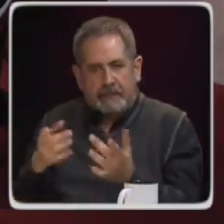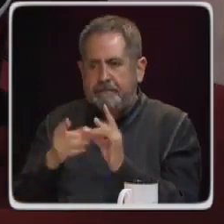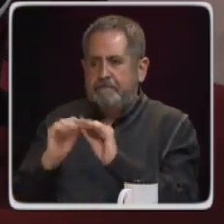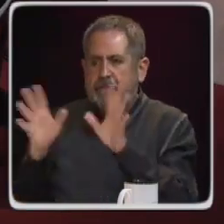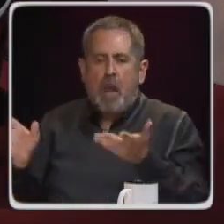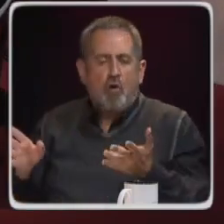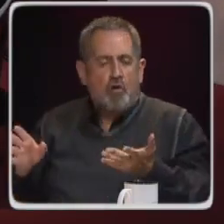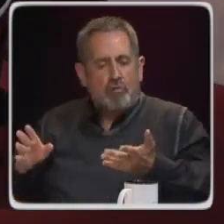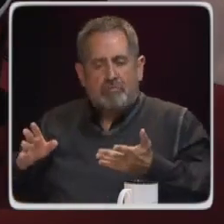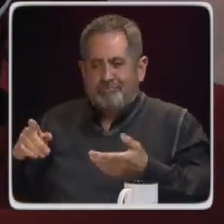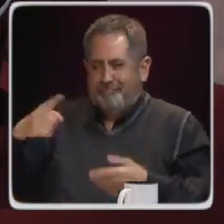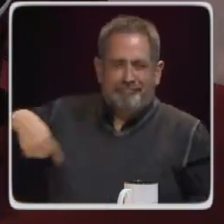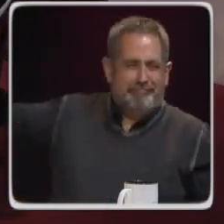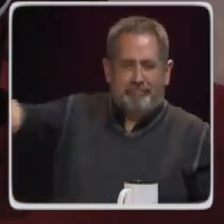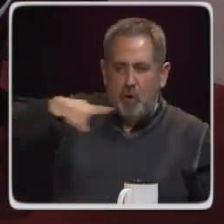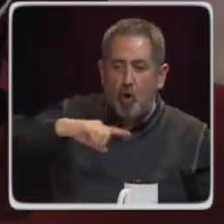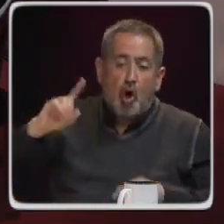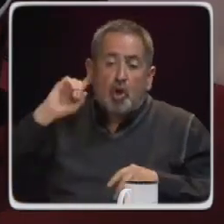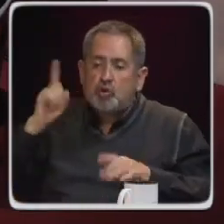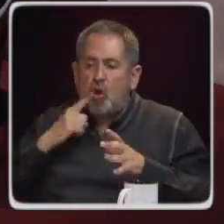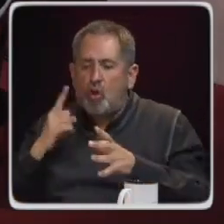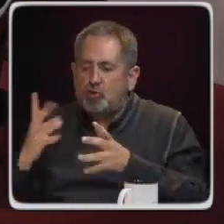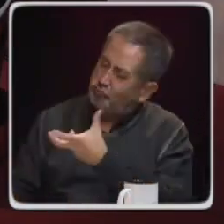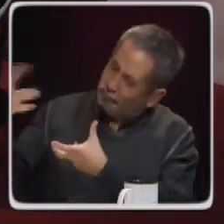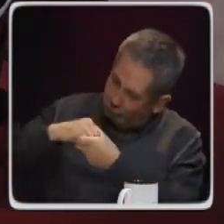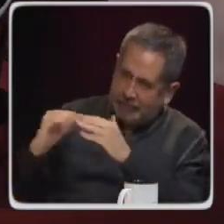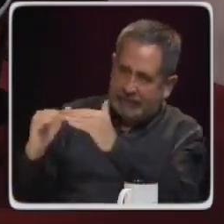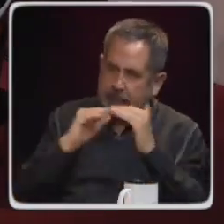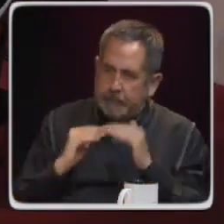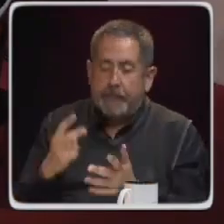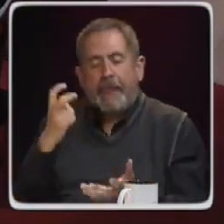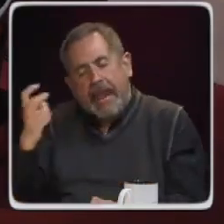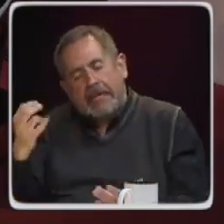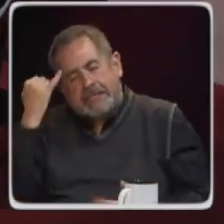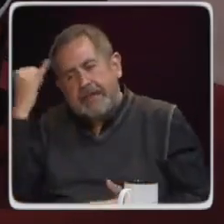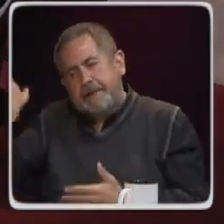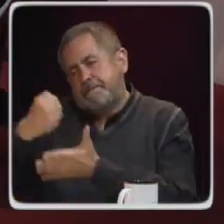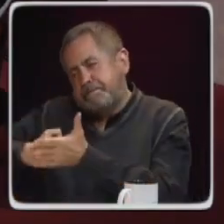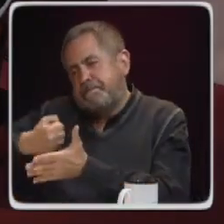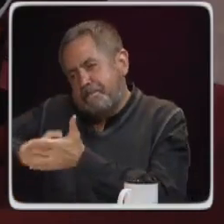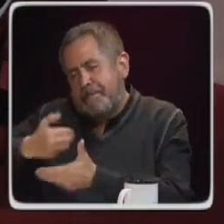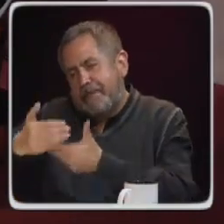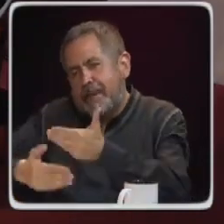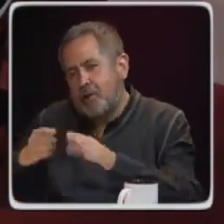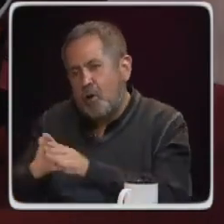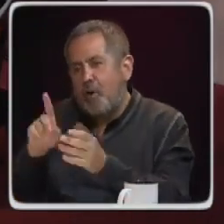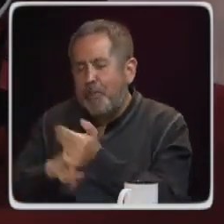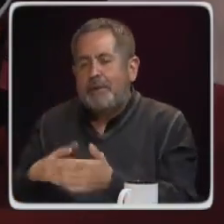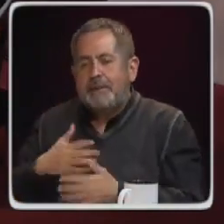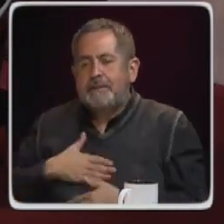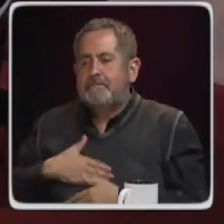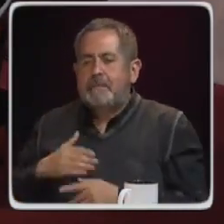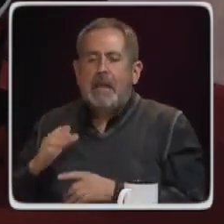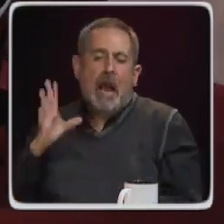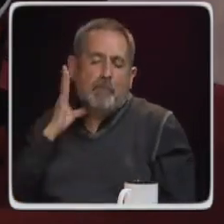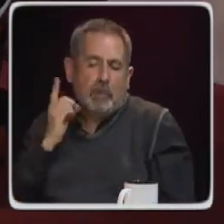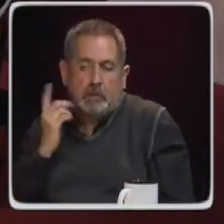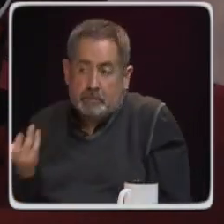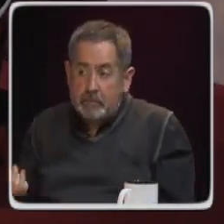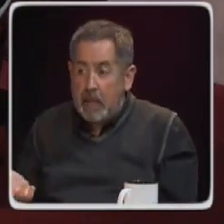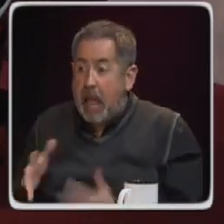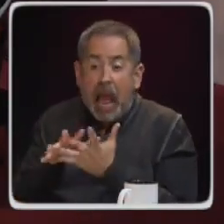haber, había presupuesto para ellos, para educación, pero lo quitaron, ¿sí? No, ya no se va nada de estos cursos. Se perdió la